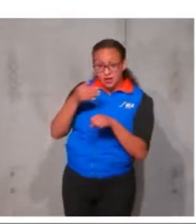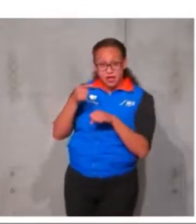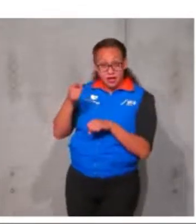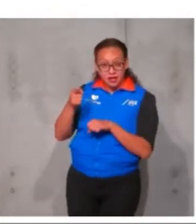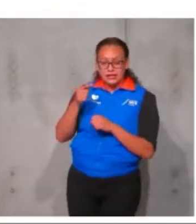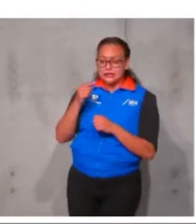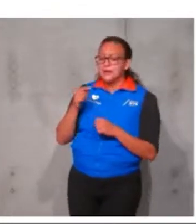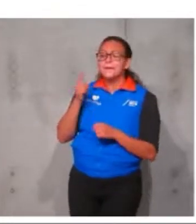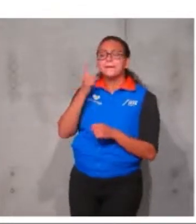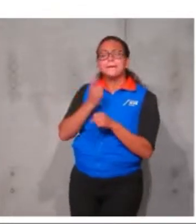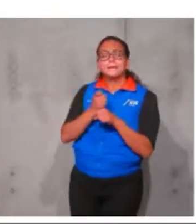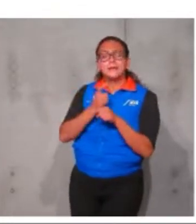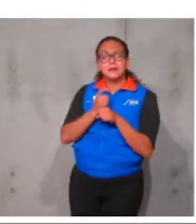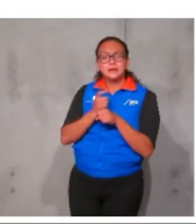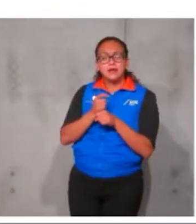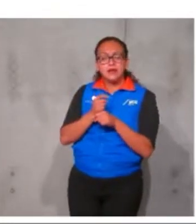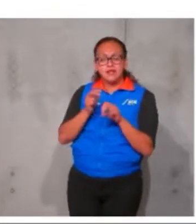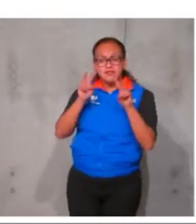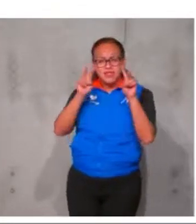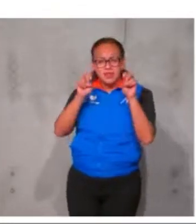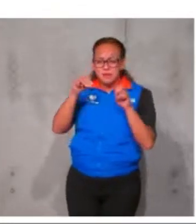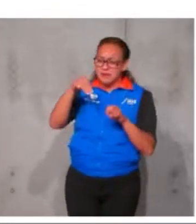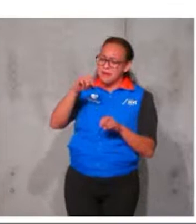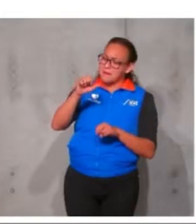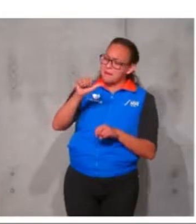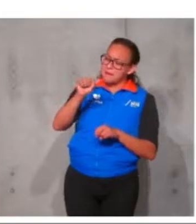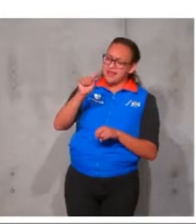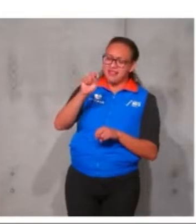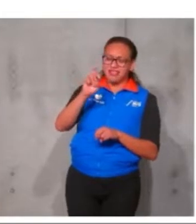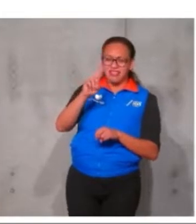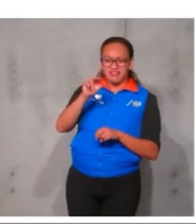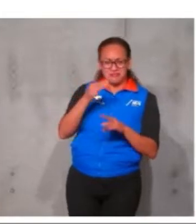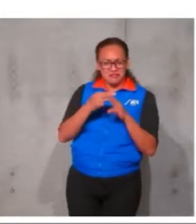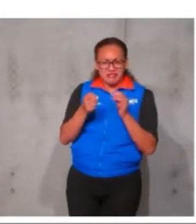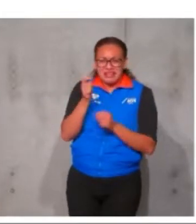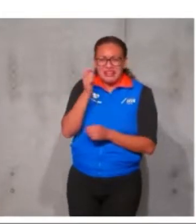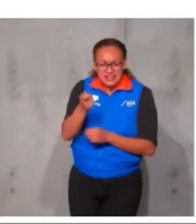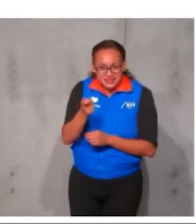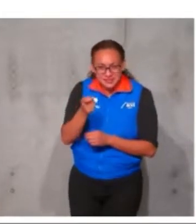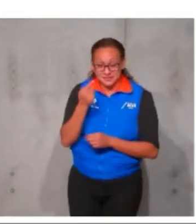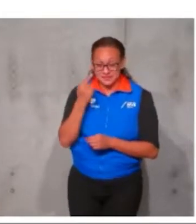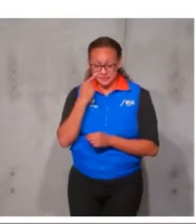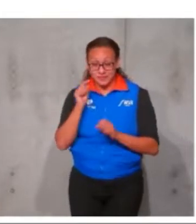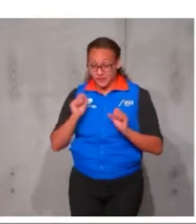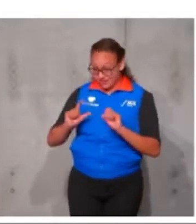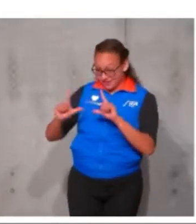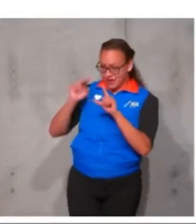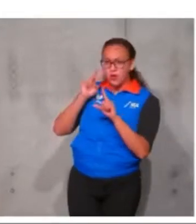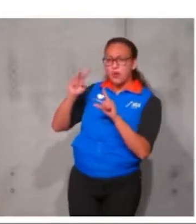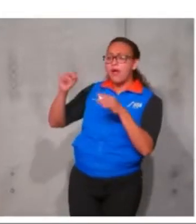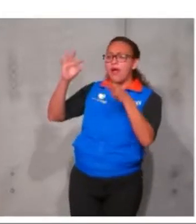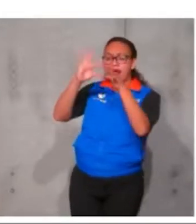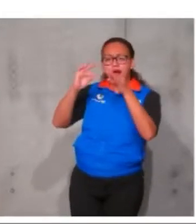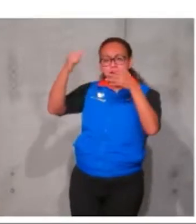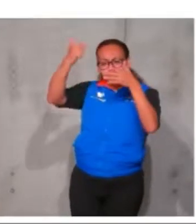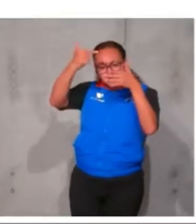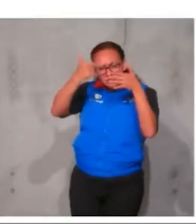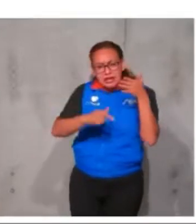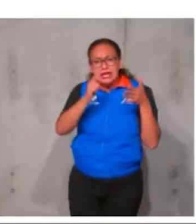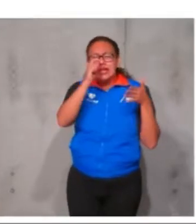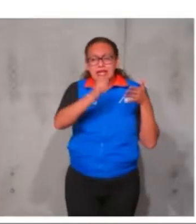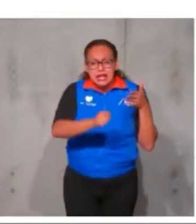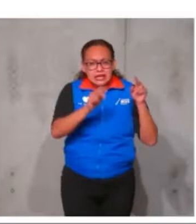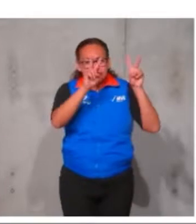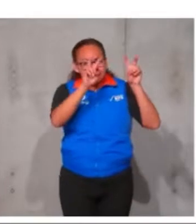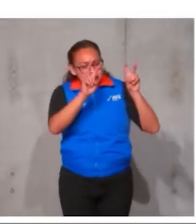Tenemos primero que entender qué es un tema material. Aquí yo les he presentado varias